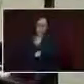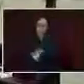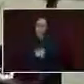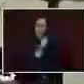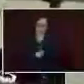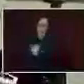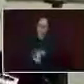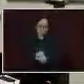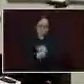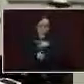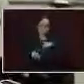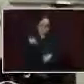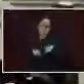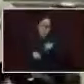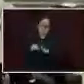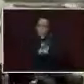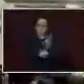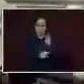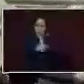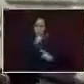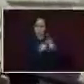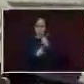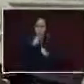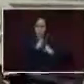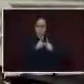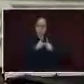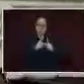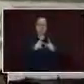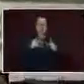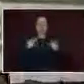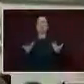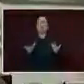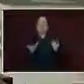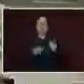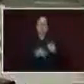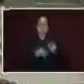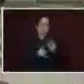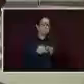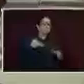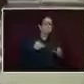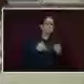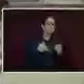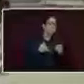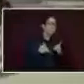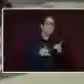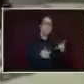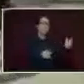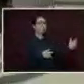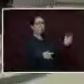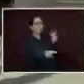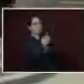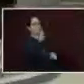del préstamo que hacemos, que pedimos cada fin de año para saldar